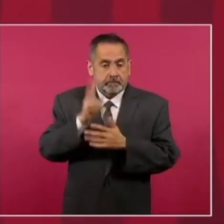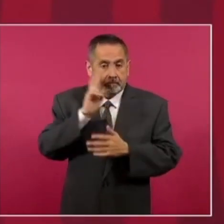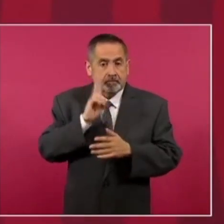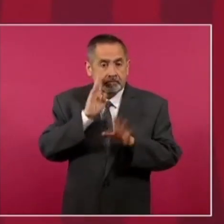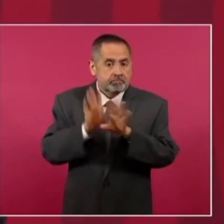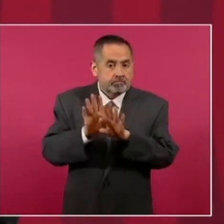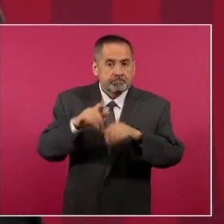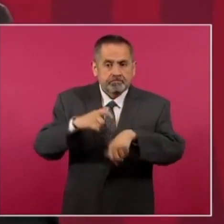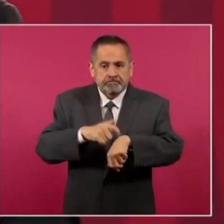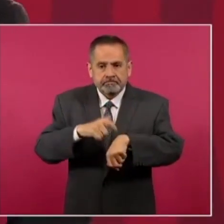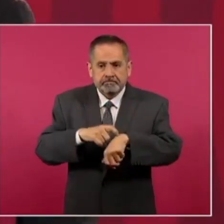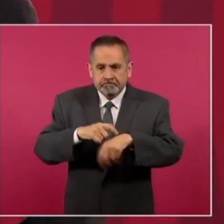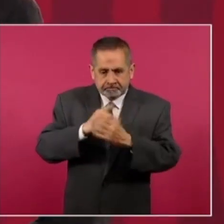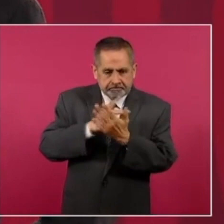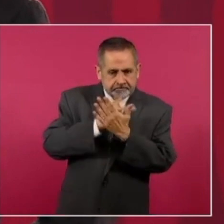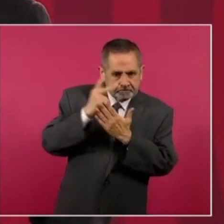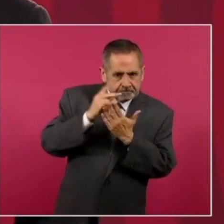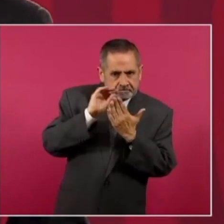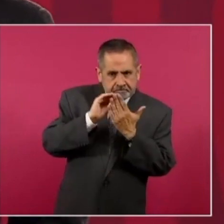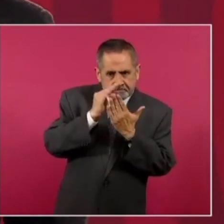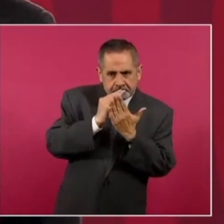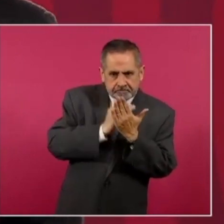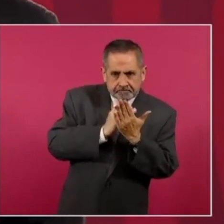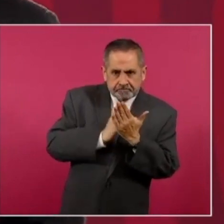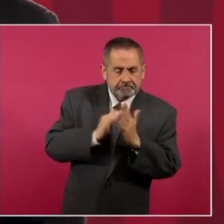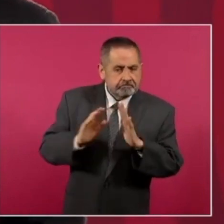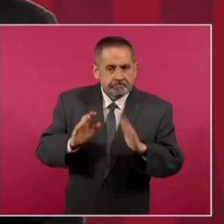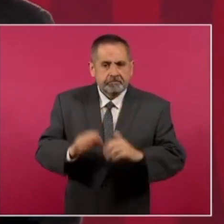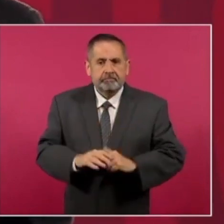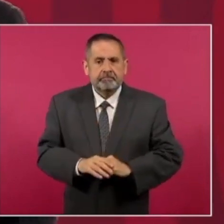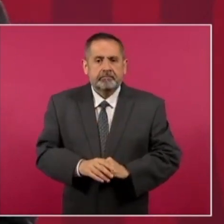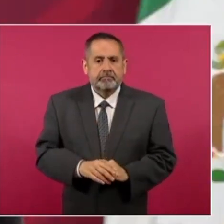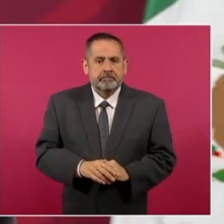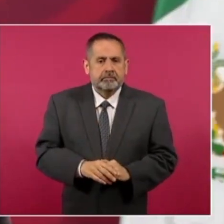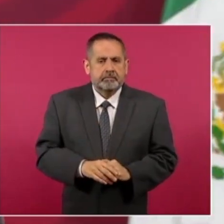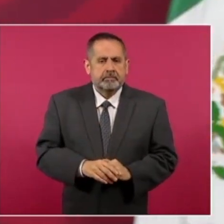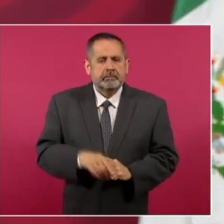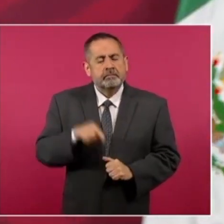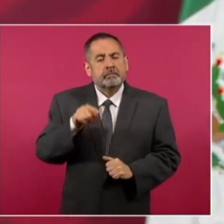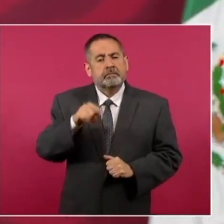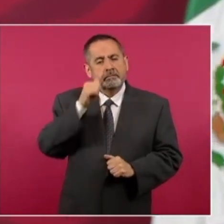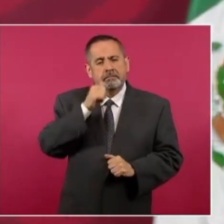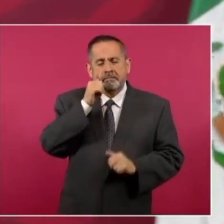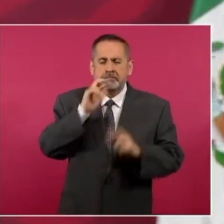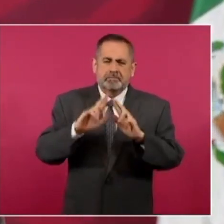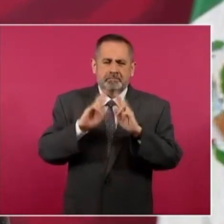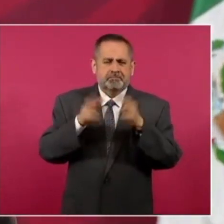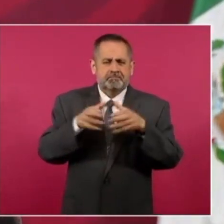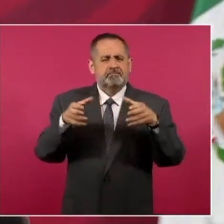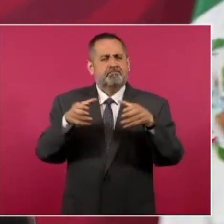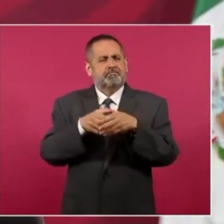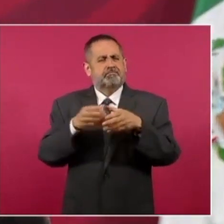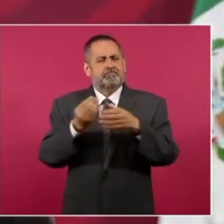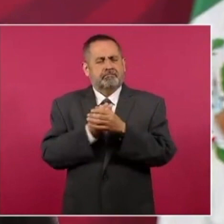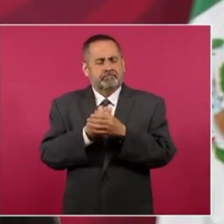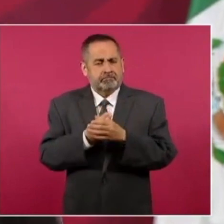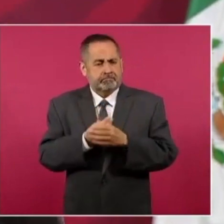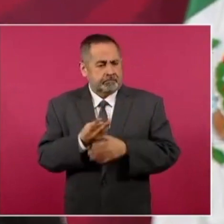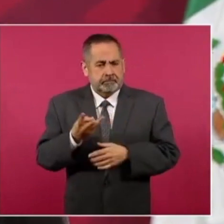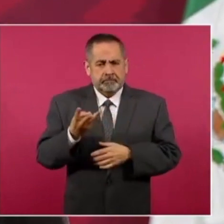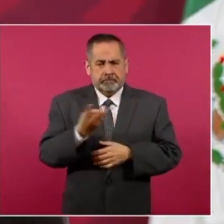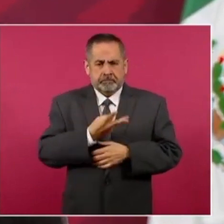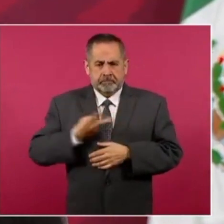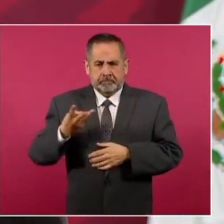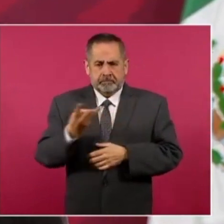cómo va a quedar el programa. En general, son reuniones bilaterales.